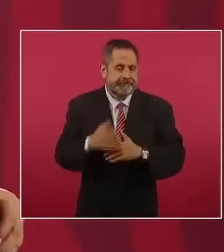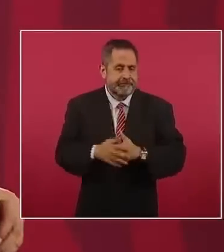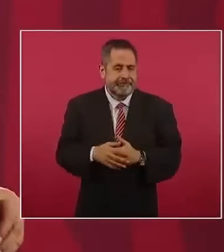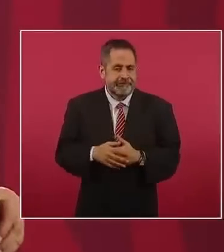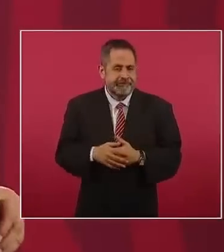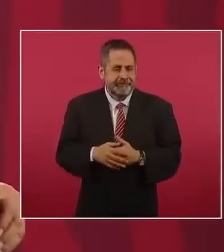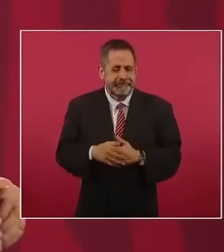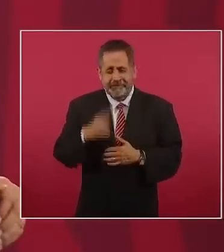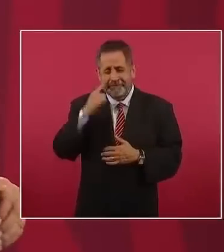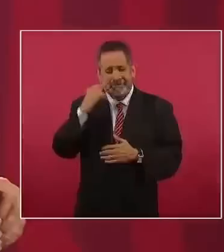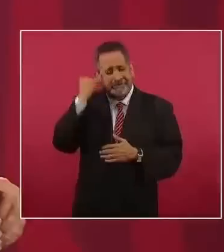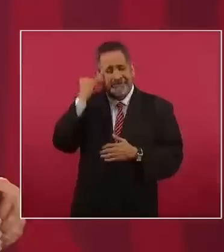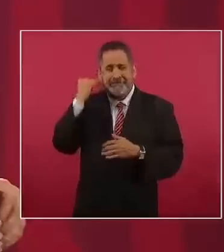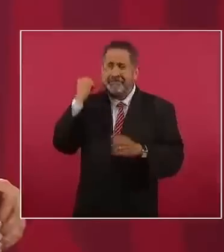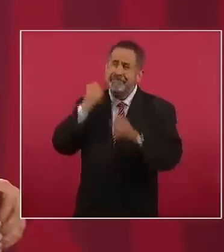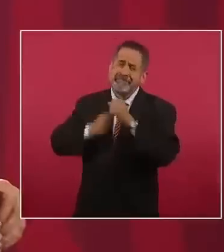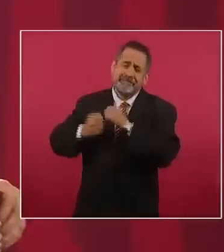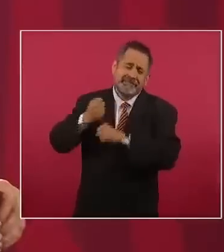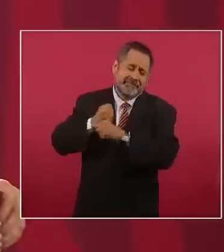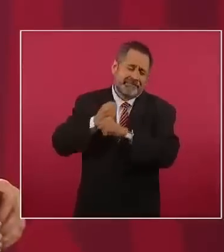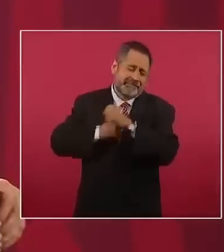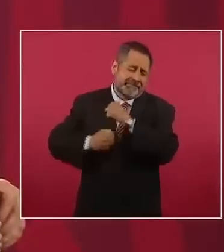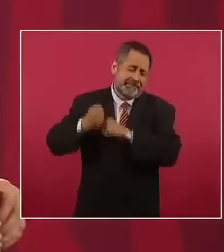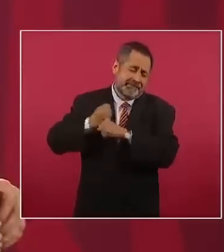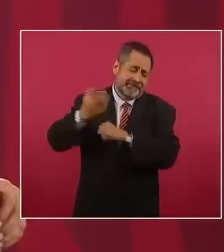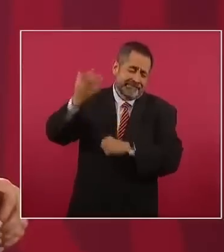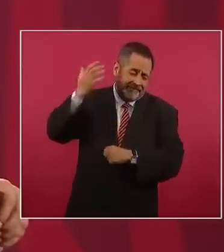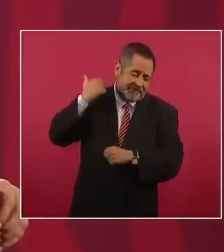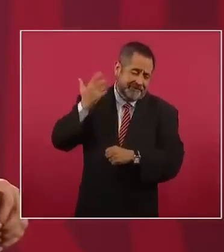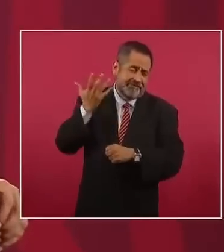Imagínense cuántos años, décadas,